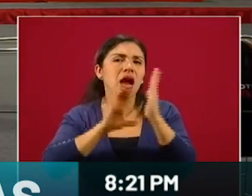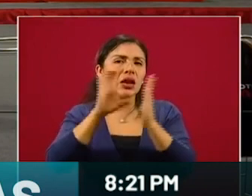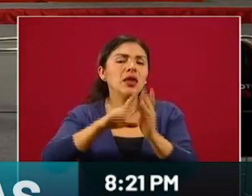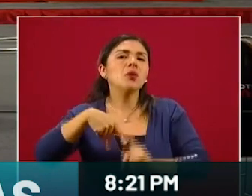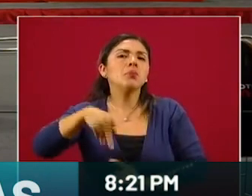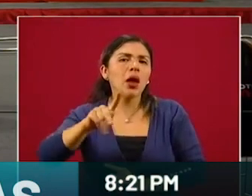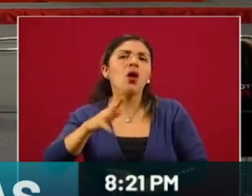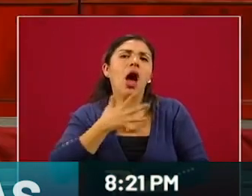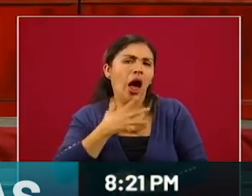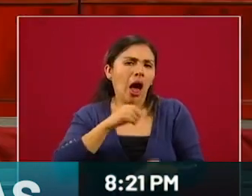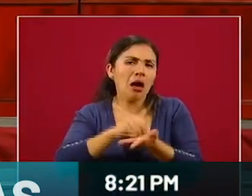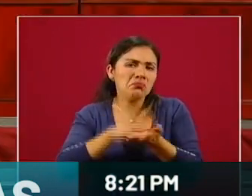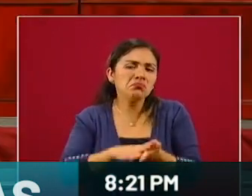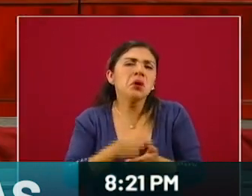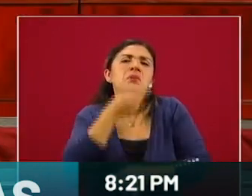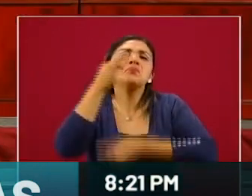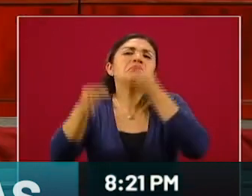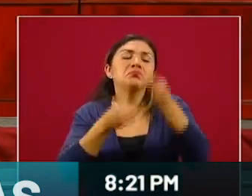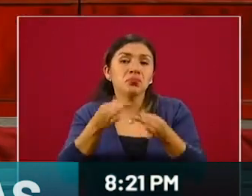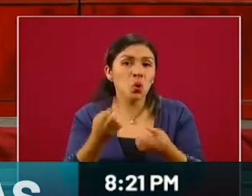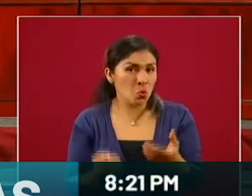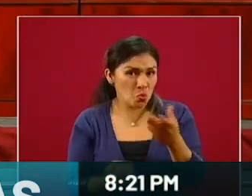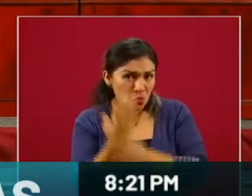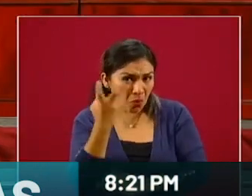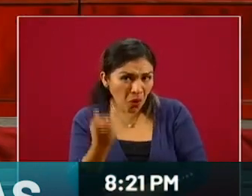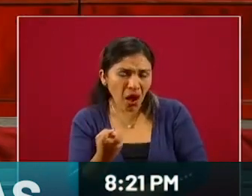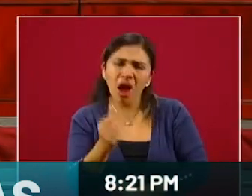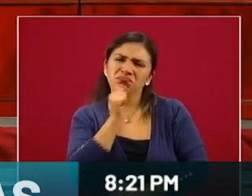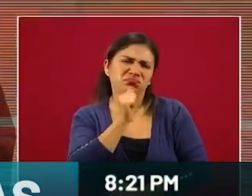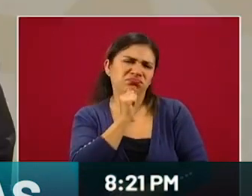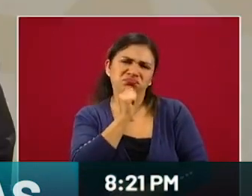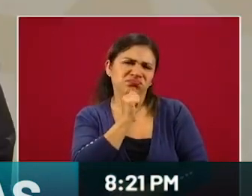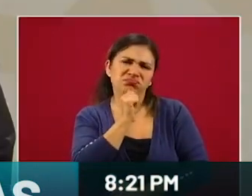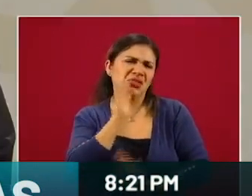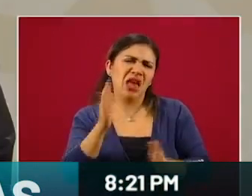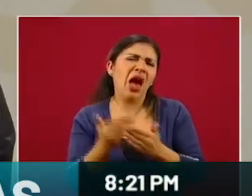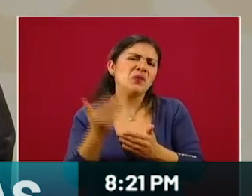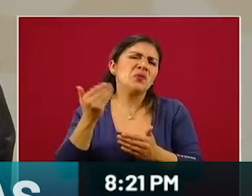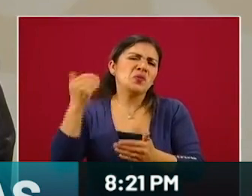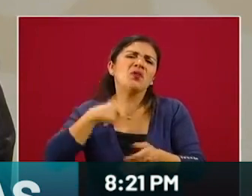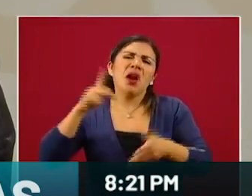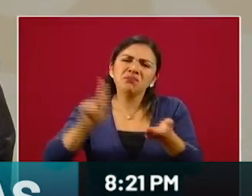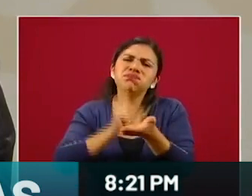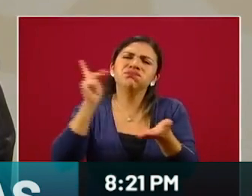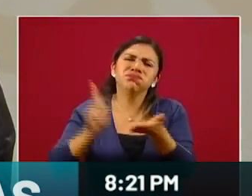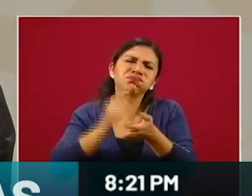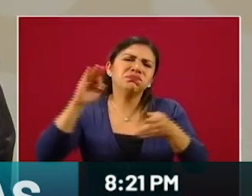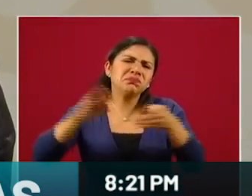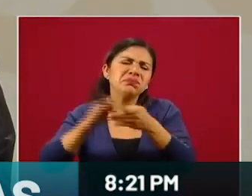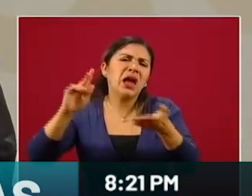todos modos ya lo tenían y lo sacan. No es información nueva, hemos explicado yo que demasiadas veces